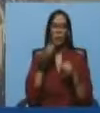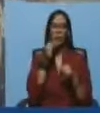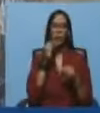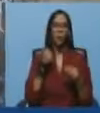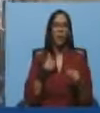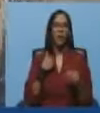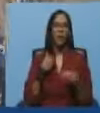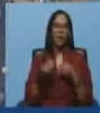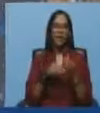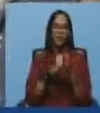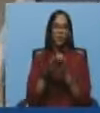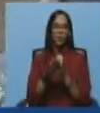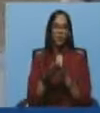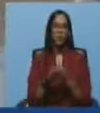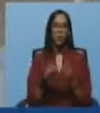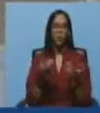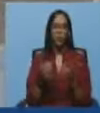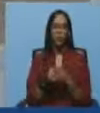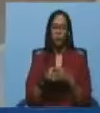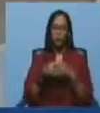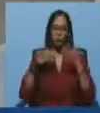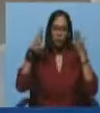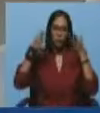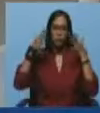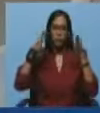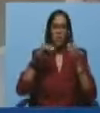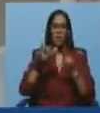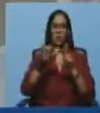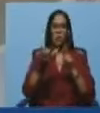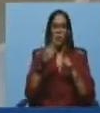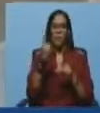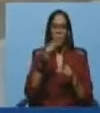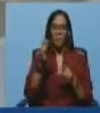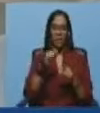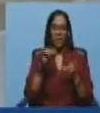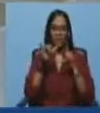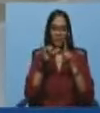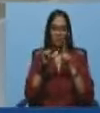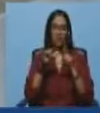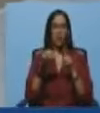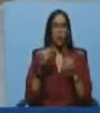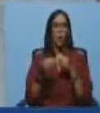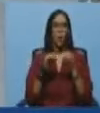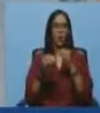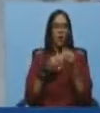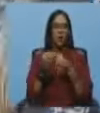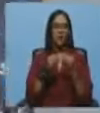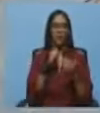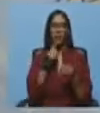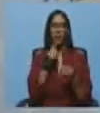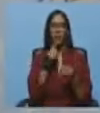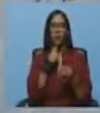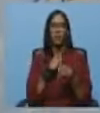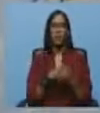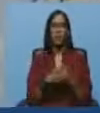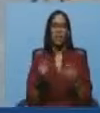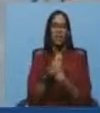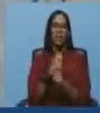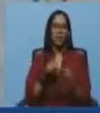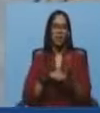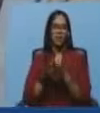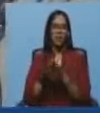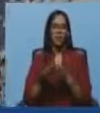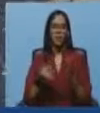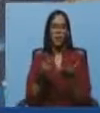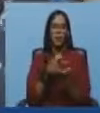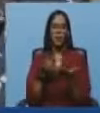es desarrollador con un tutorial de YouTube. Se mira un mes seguido tutoriales de YouTube de cómo crear código y termina desarrollando una